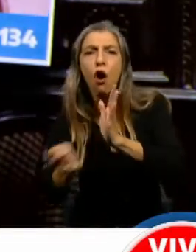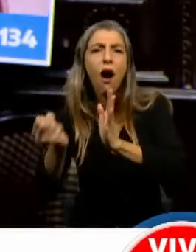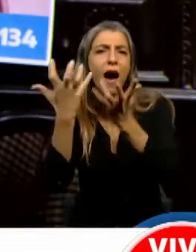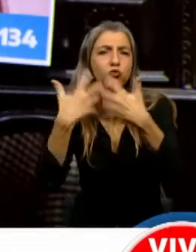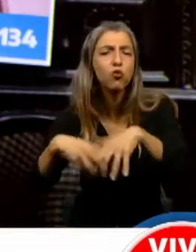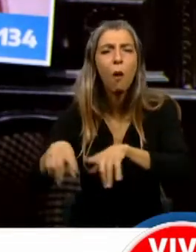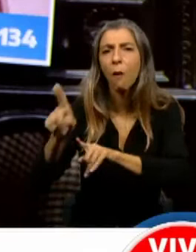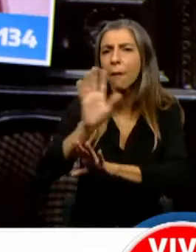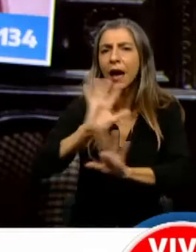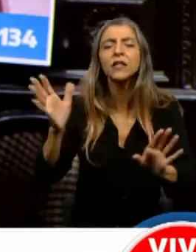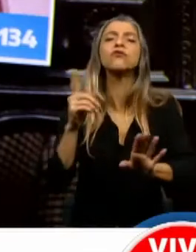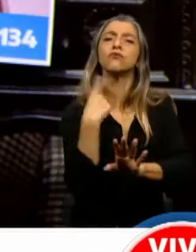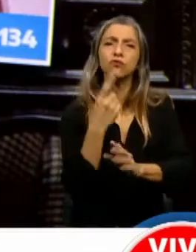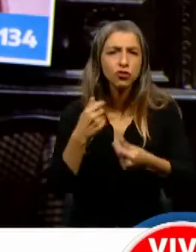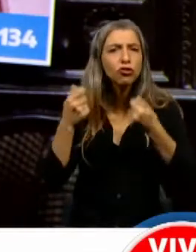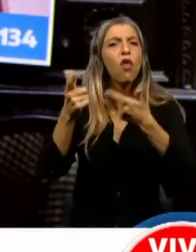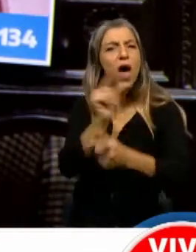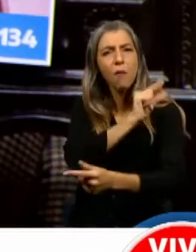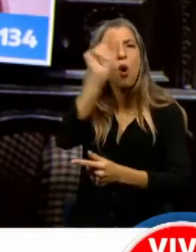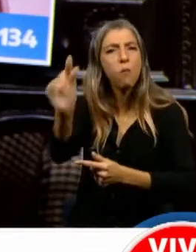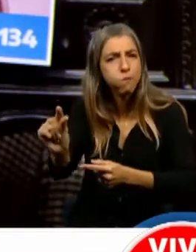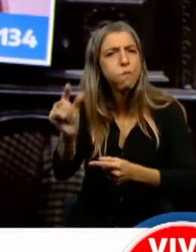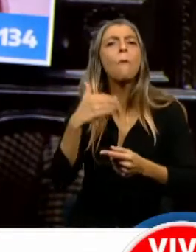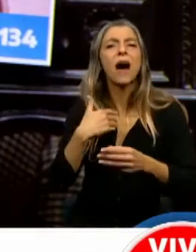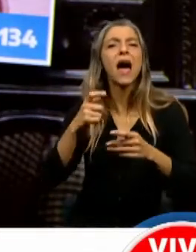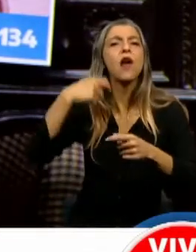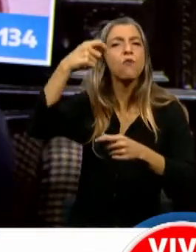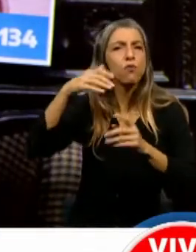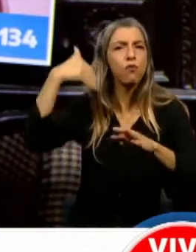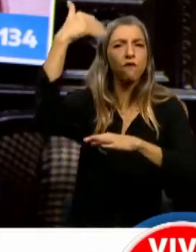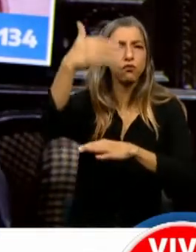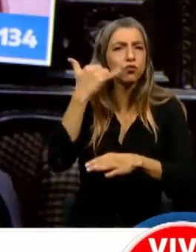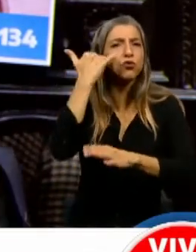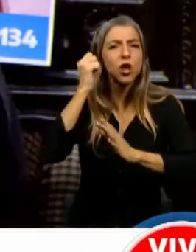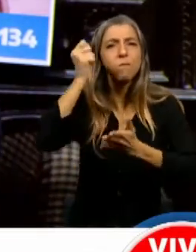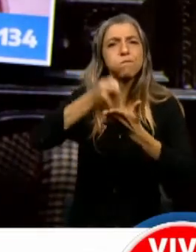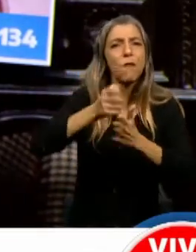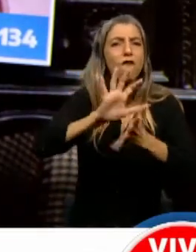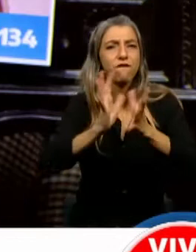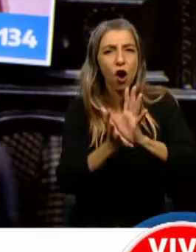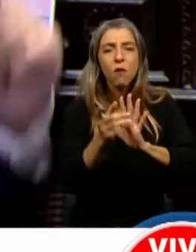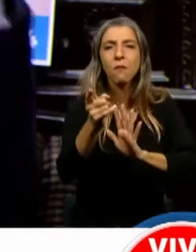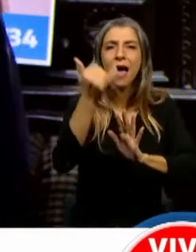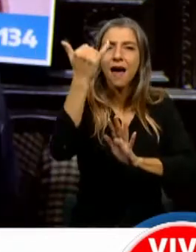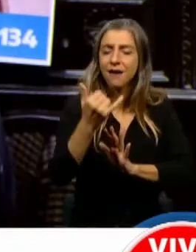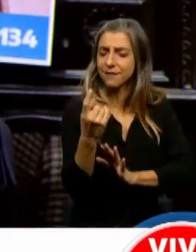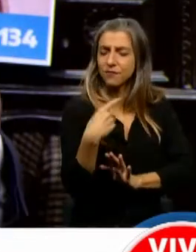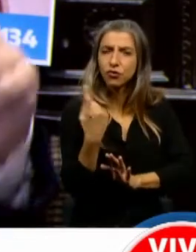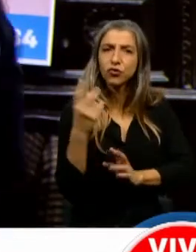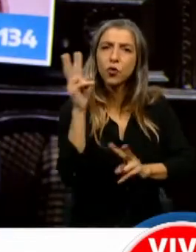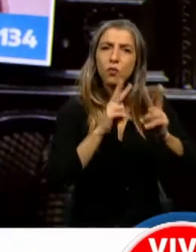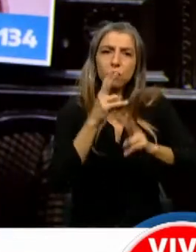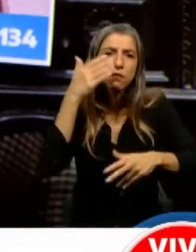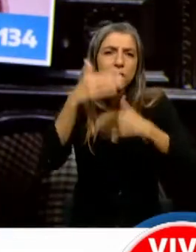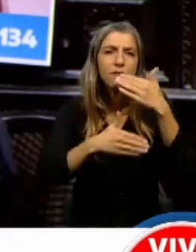automático, le generamos un crédito para que le quede para la cuota siguiente. En definitiva, nosotros estamos avanzando